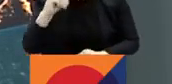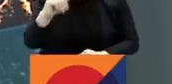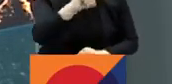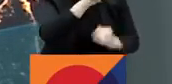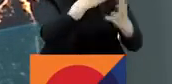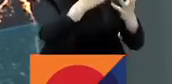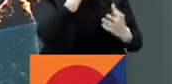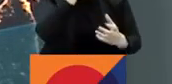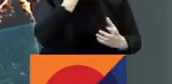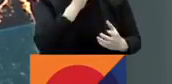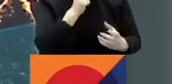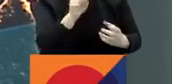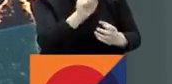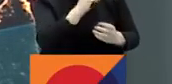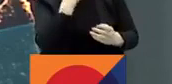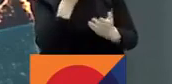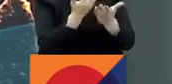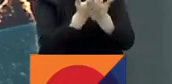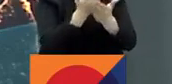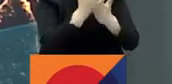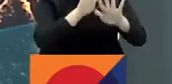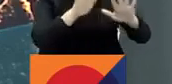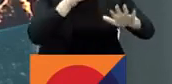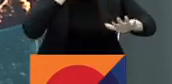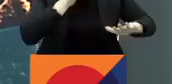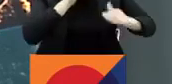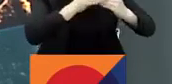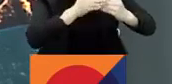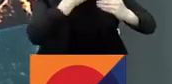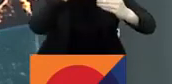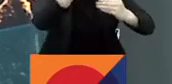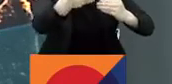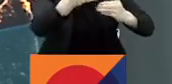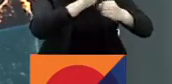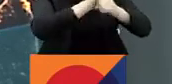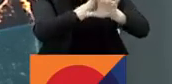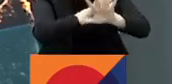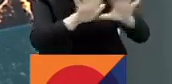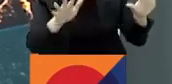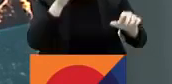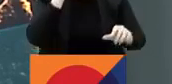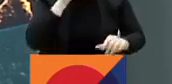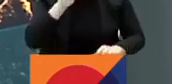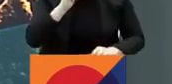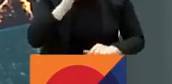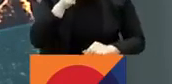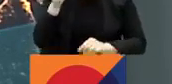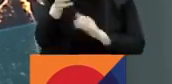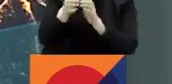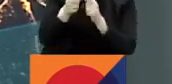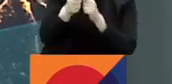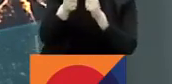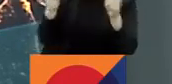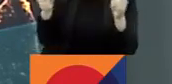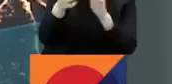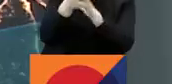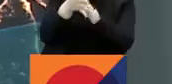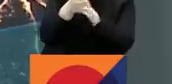posponer sus embarazos, hasta que pase lo peor de la pandemia del COVID-19. Más noticias del mundo en nuestro panorama